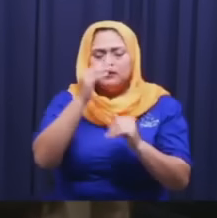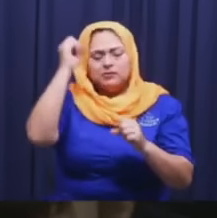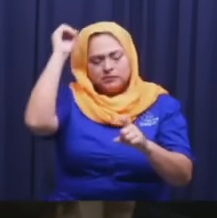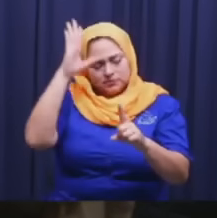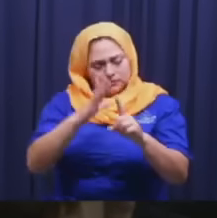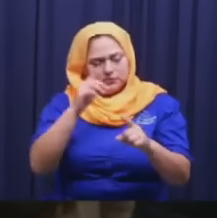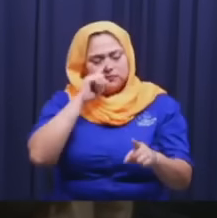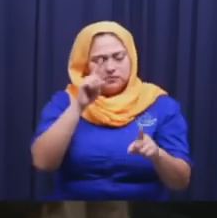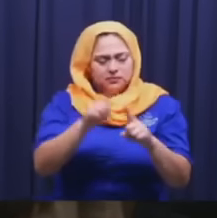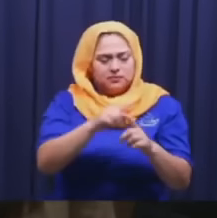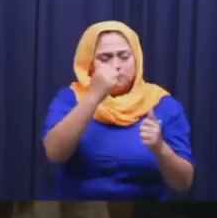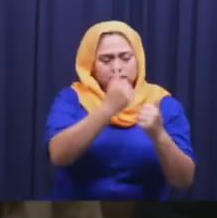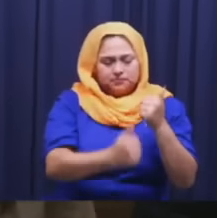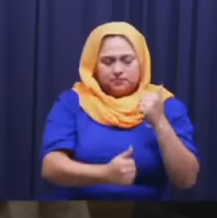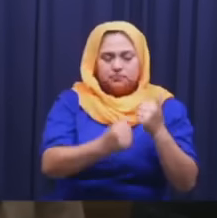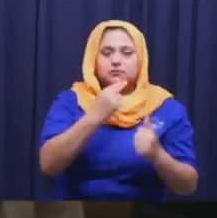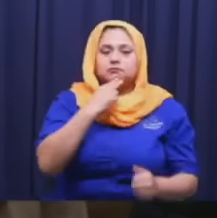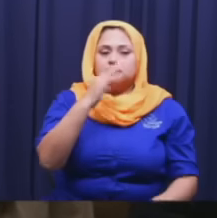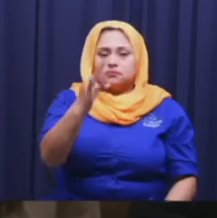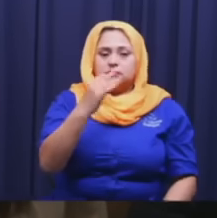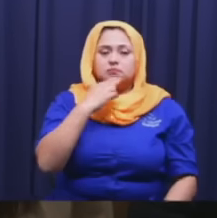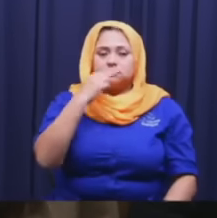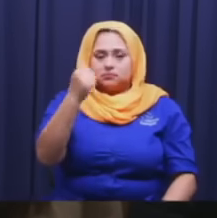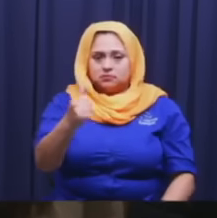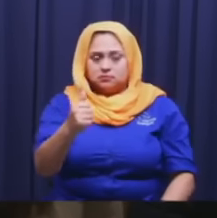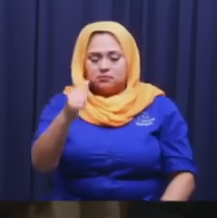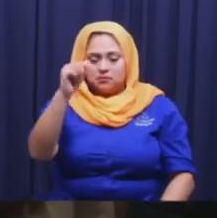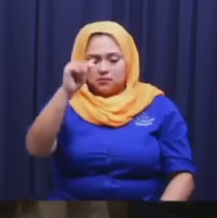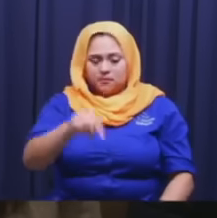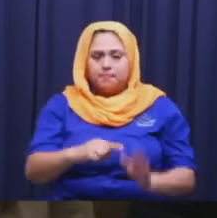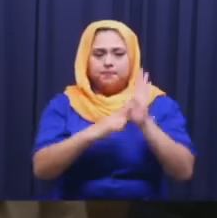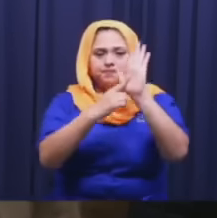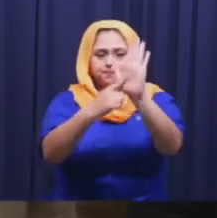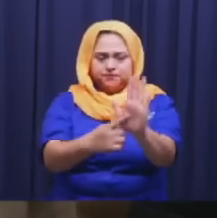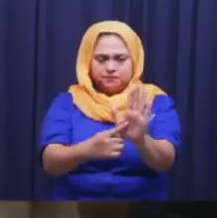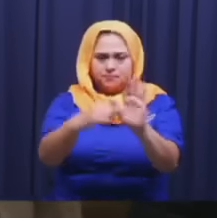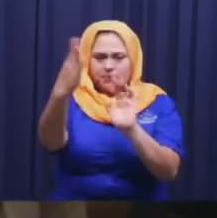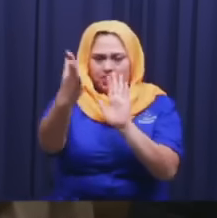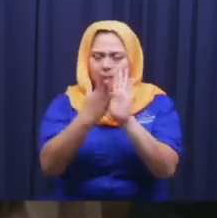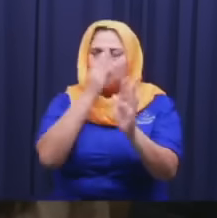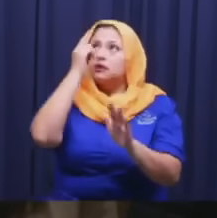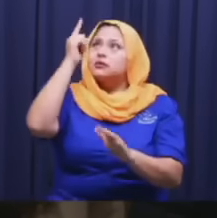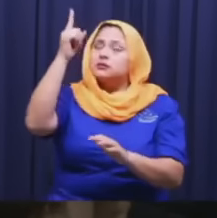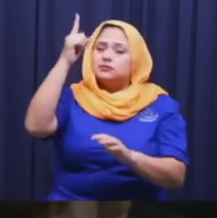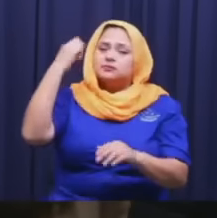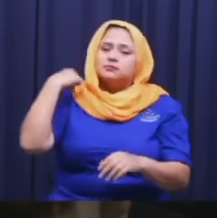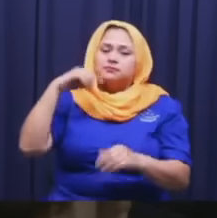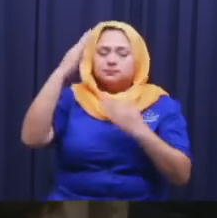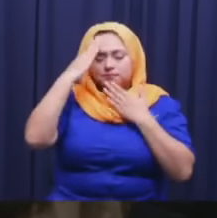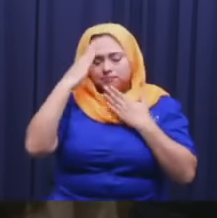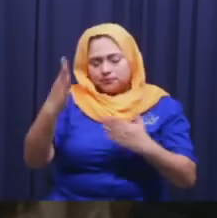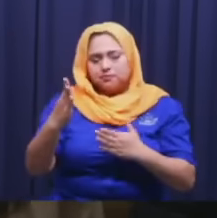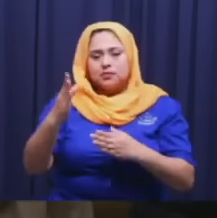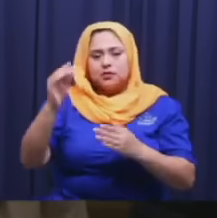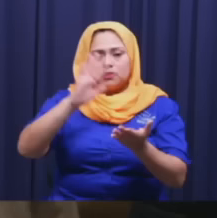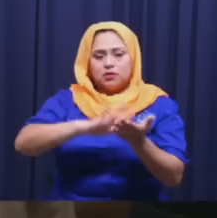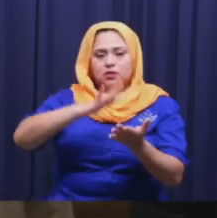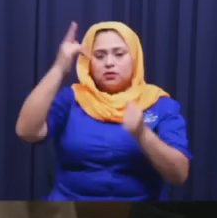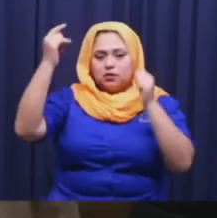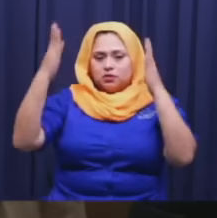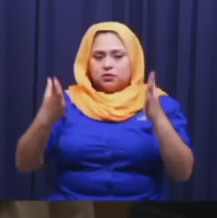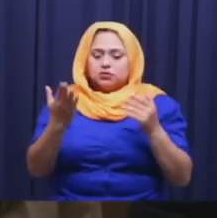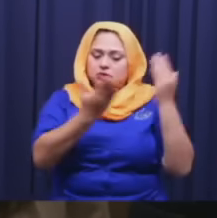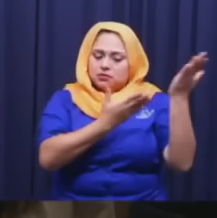hermana, que hoy, Señor, nos ponemos delante de ti para agradecerte por este glorioso servicio. Permite que